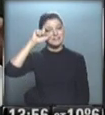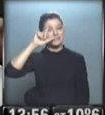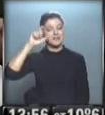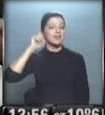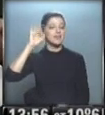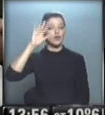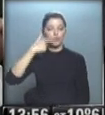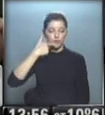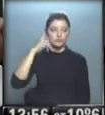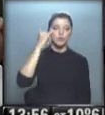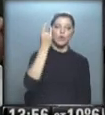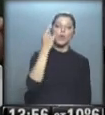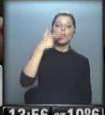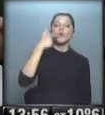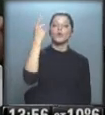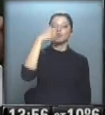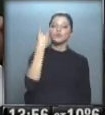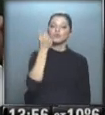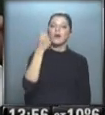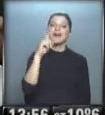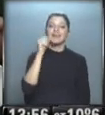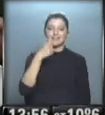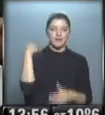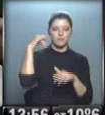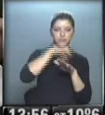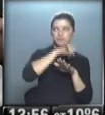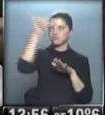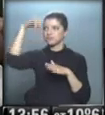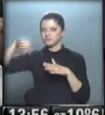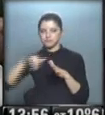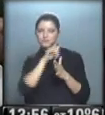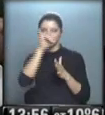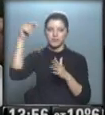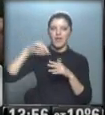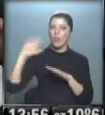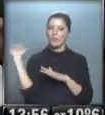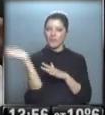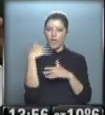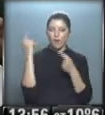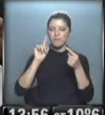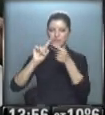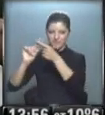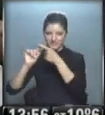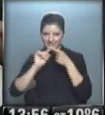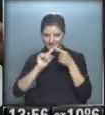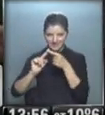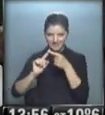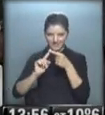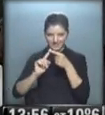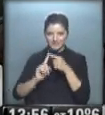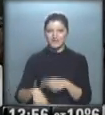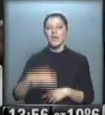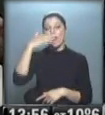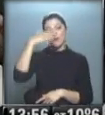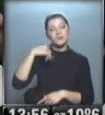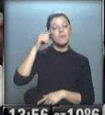28 de noviembre 28 de noviembre calafate calafate Bariloche Bariloche mar del plata mar del plata